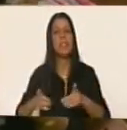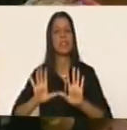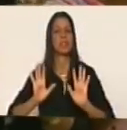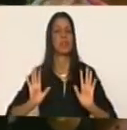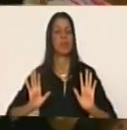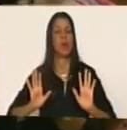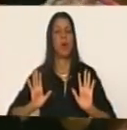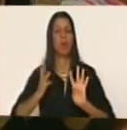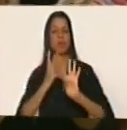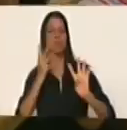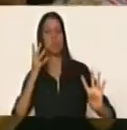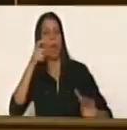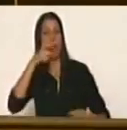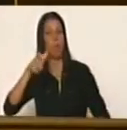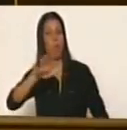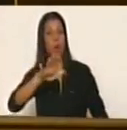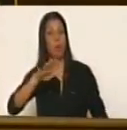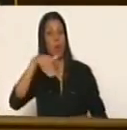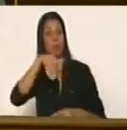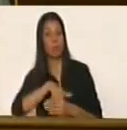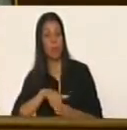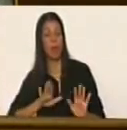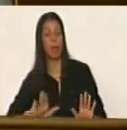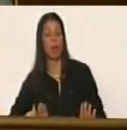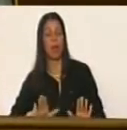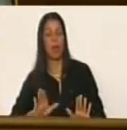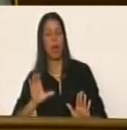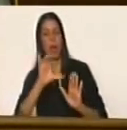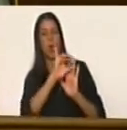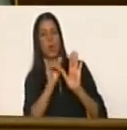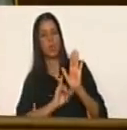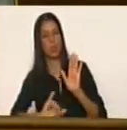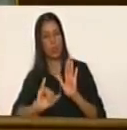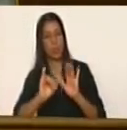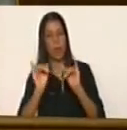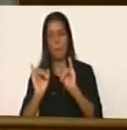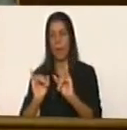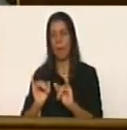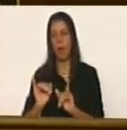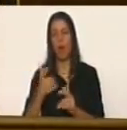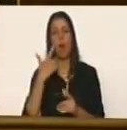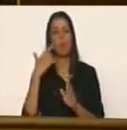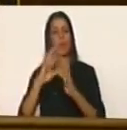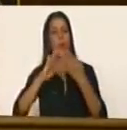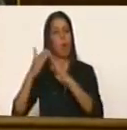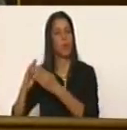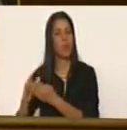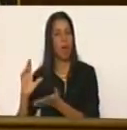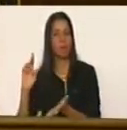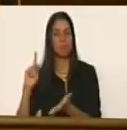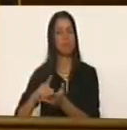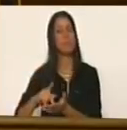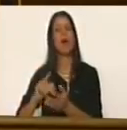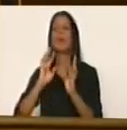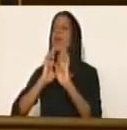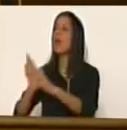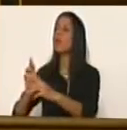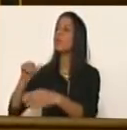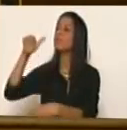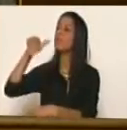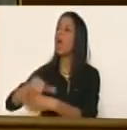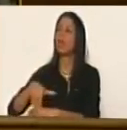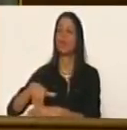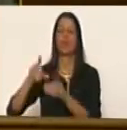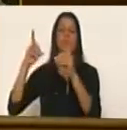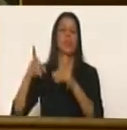al proceso constituyente que está activado, el proceso popular, el proceso ciudadano, dar esa respuesta. Ahí está